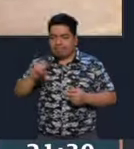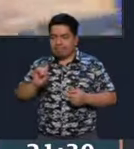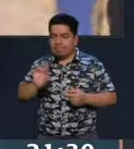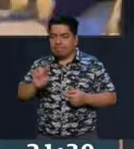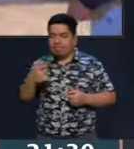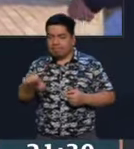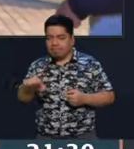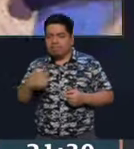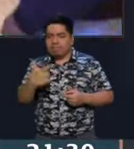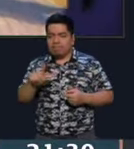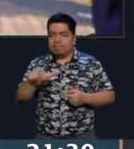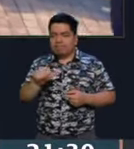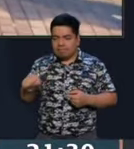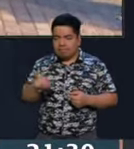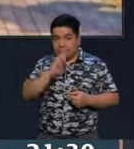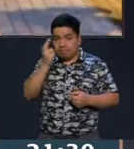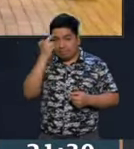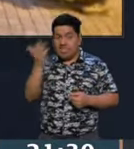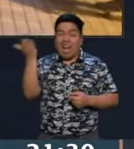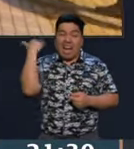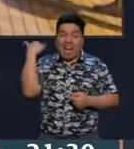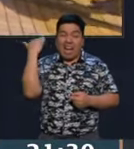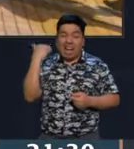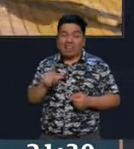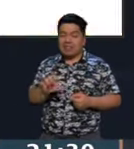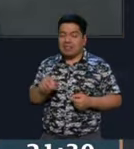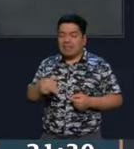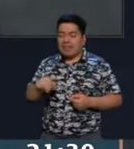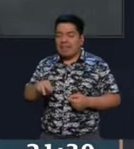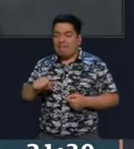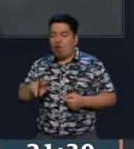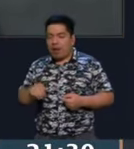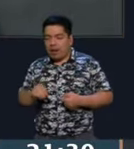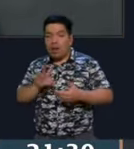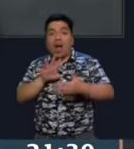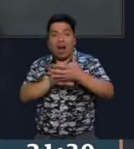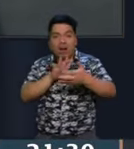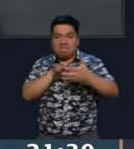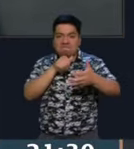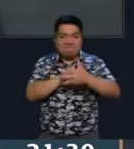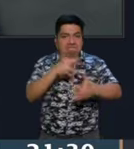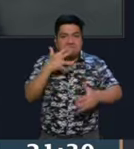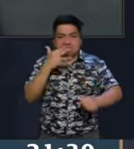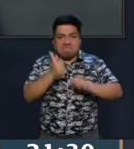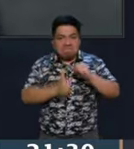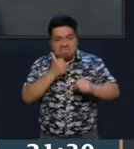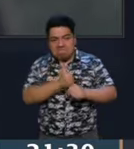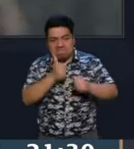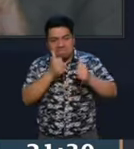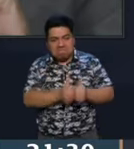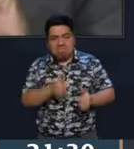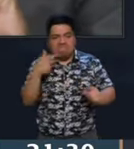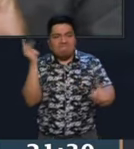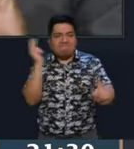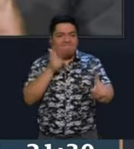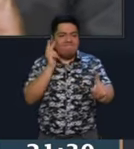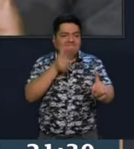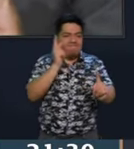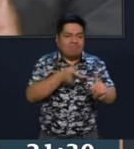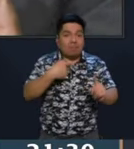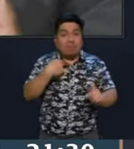cumplir con el derecho de Ecuador. Recordemos a grandes rasgos que Jorge Glass es un perseguido político porque desde la época de